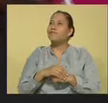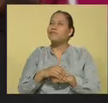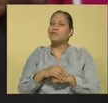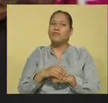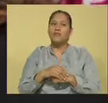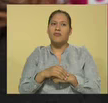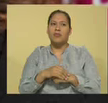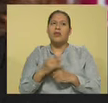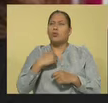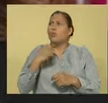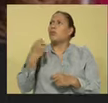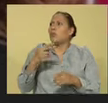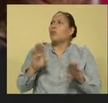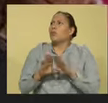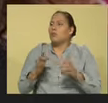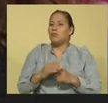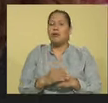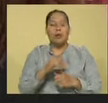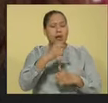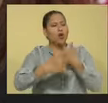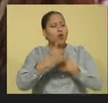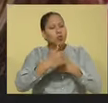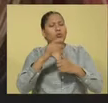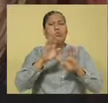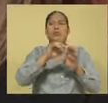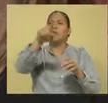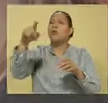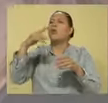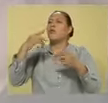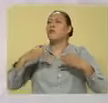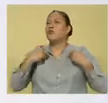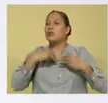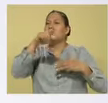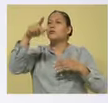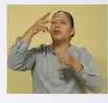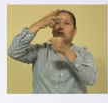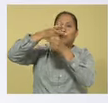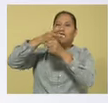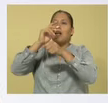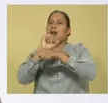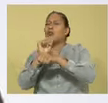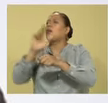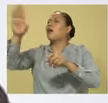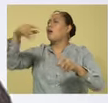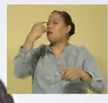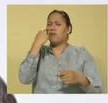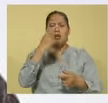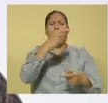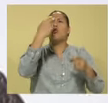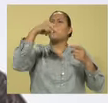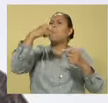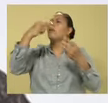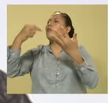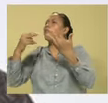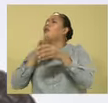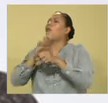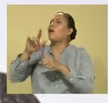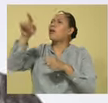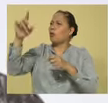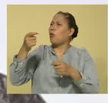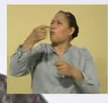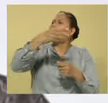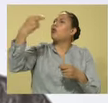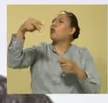me pongo? Dice, mira, vamos a hacer un concurso aquí con los muchachos del staff y con los actores. A ver, ¿por qué votan? A ver, tú pon los nombres